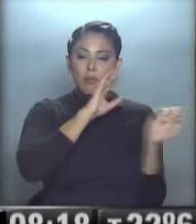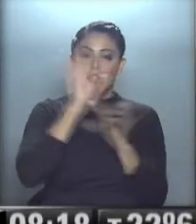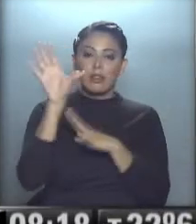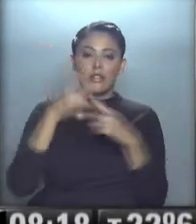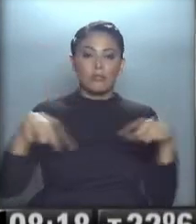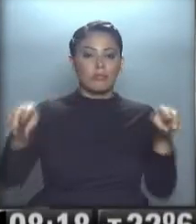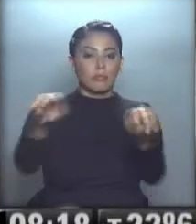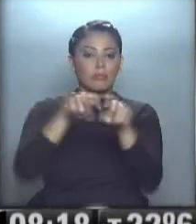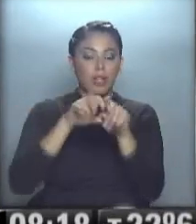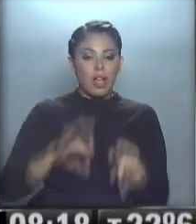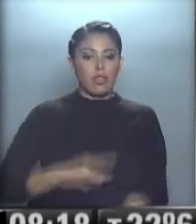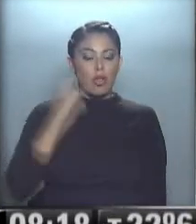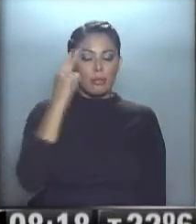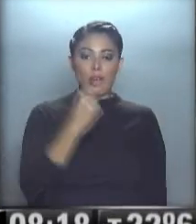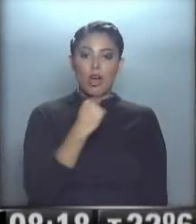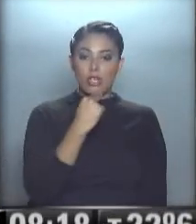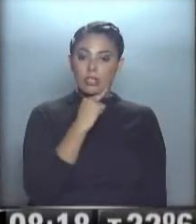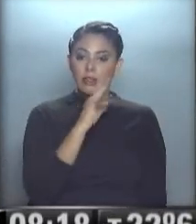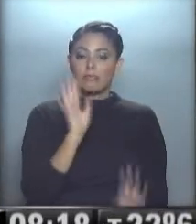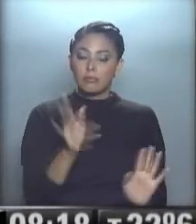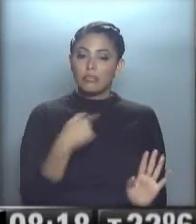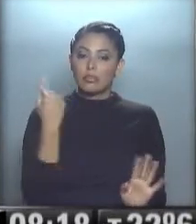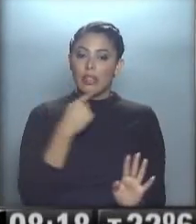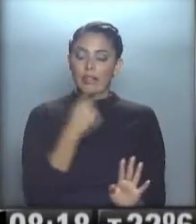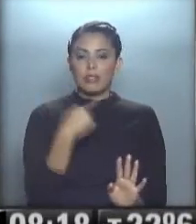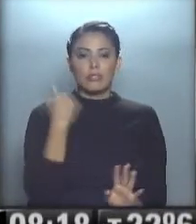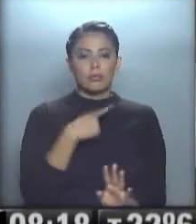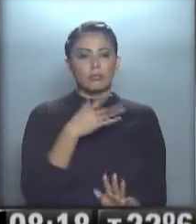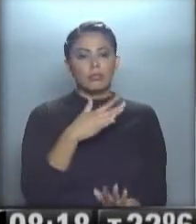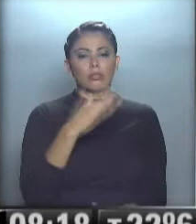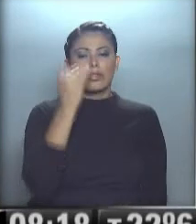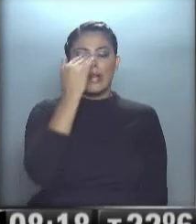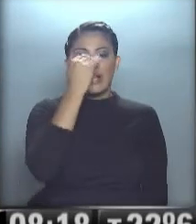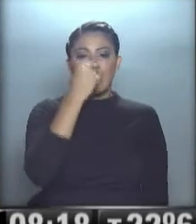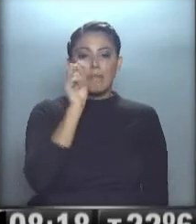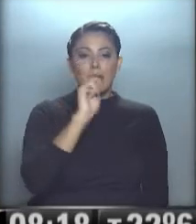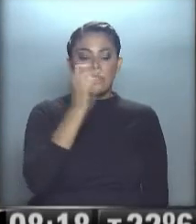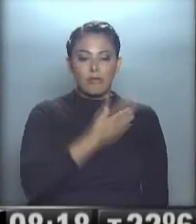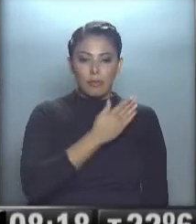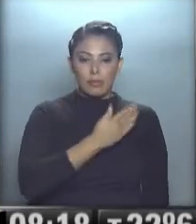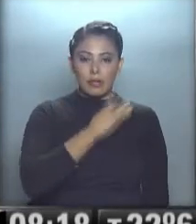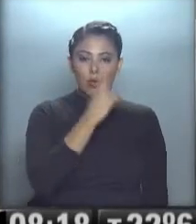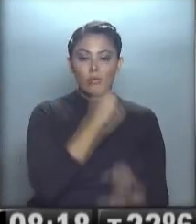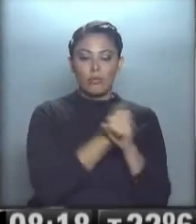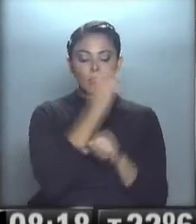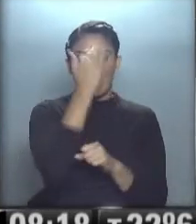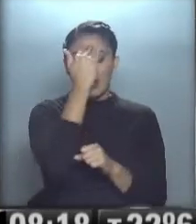Por lo tanto, quiero decirles que nosotros vamos a terminar en los primeros 15 días del mes de febrero, como dijimos,